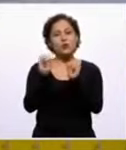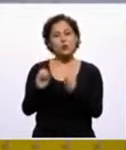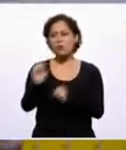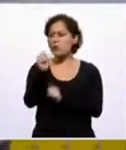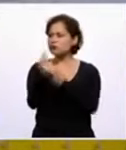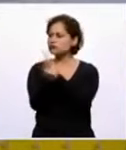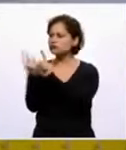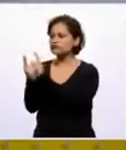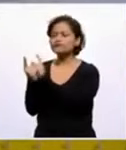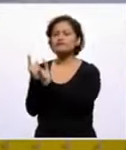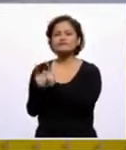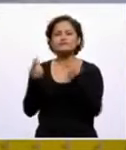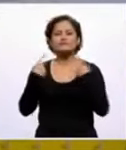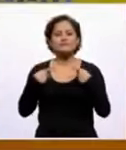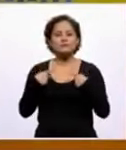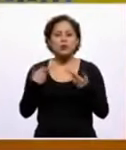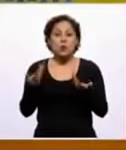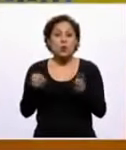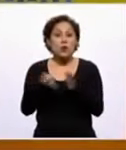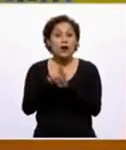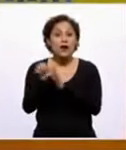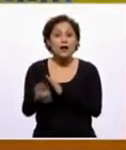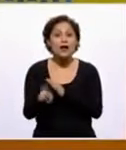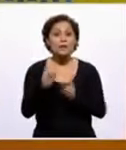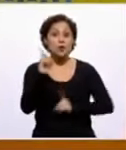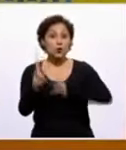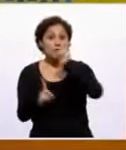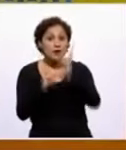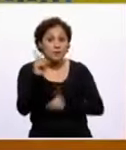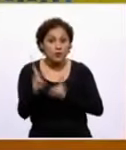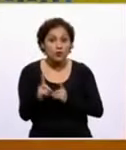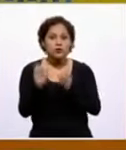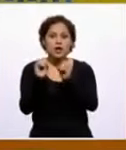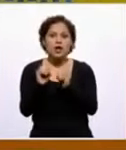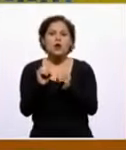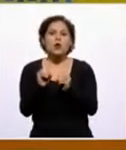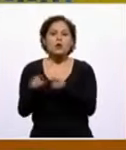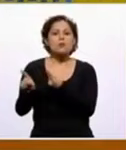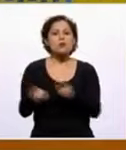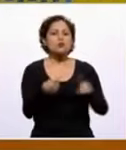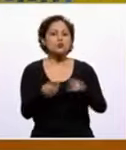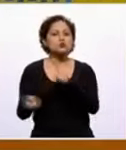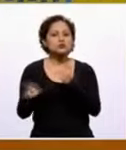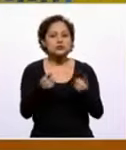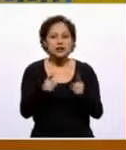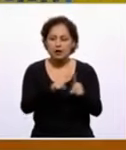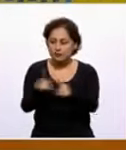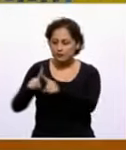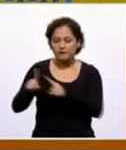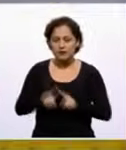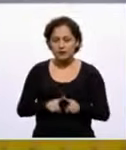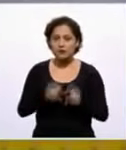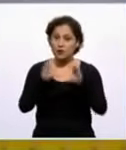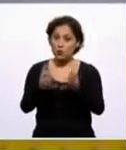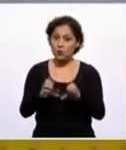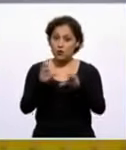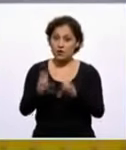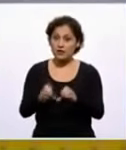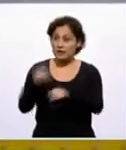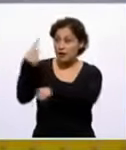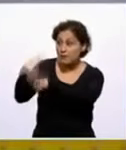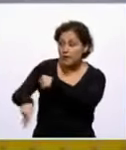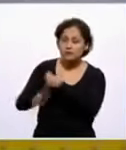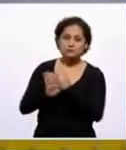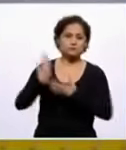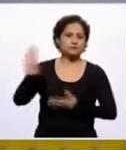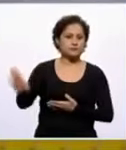ejemplo, practicando algún deporte o tocando un instrumento musical para no ponerte en situaciones de riesgo. Acompáñame a ver